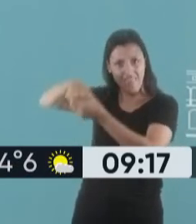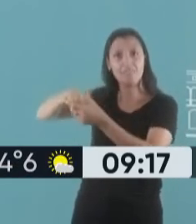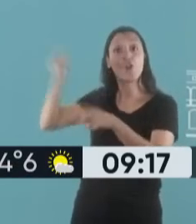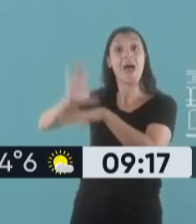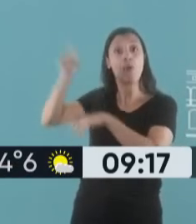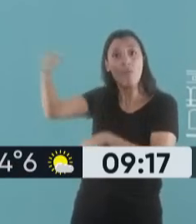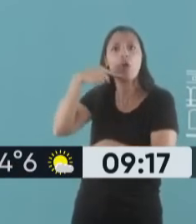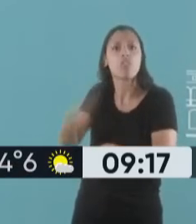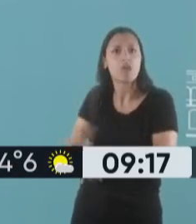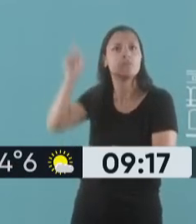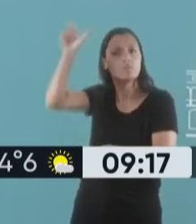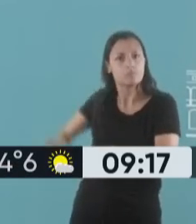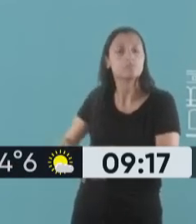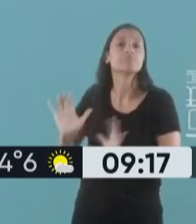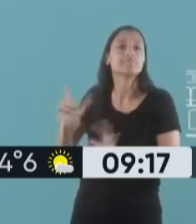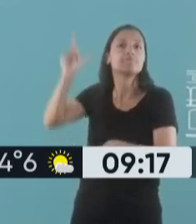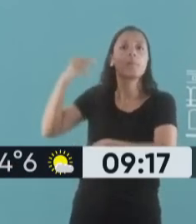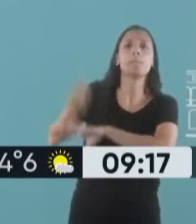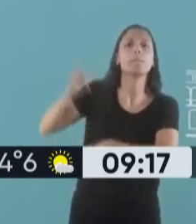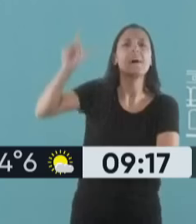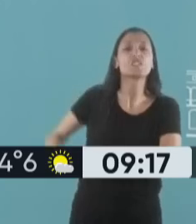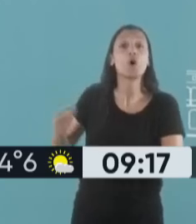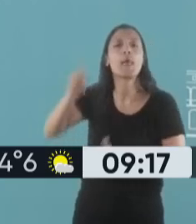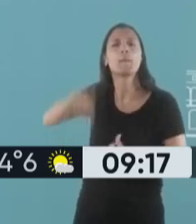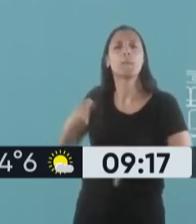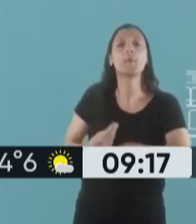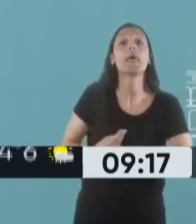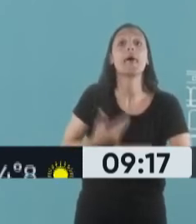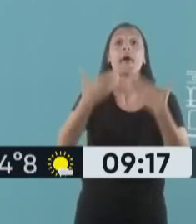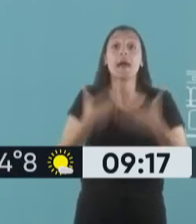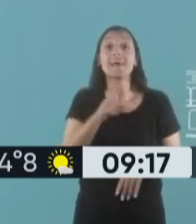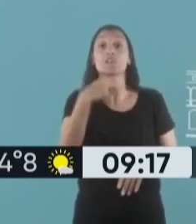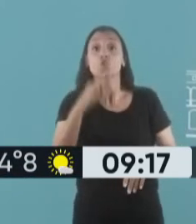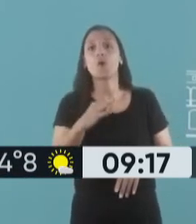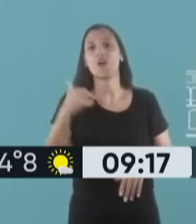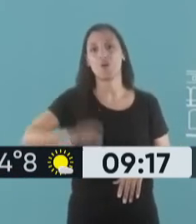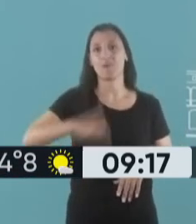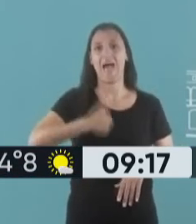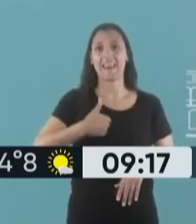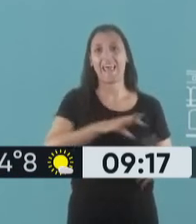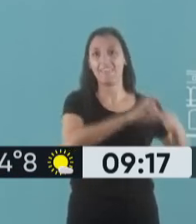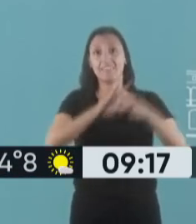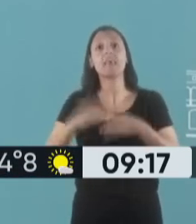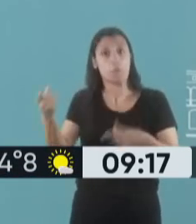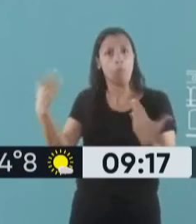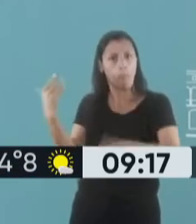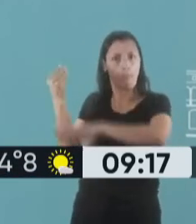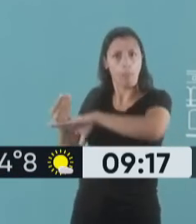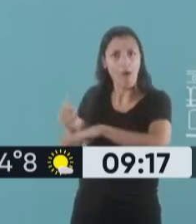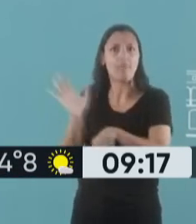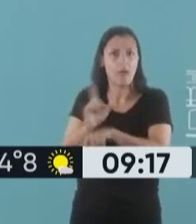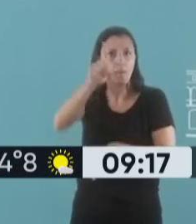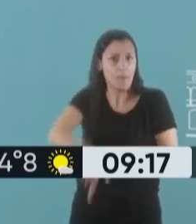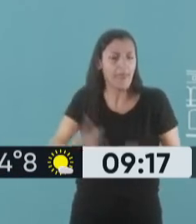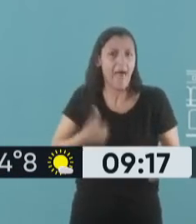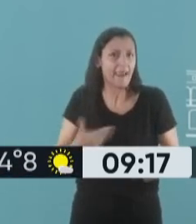Ecuador, estaba allí, entre otras cosas, porque su hijo es argentino, y esto entonces eso es parte de lo que le corresponde a la Argentina